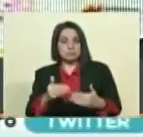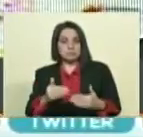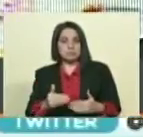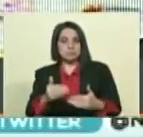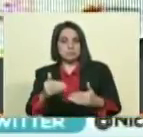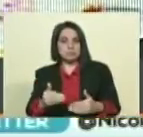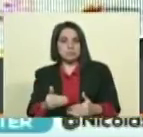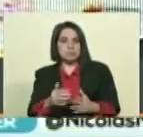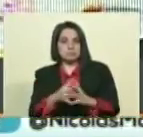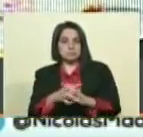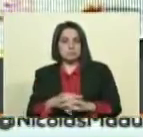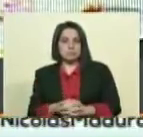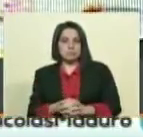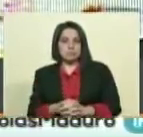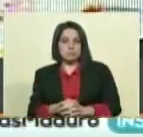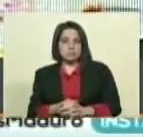integralmente,